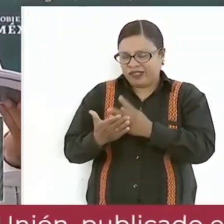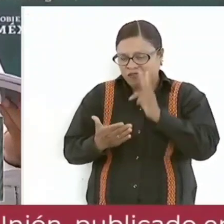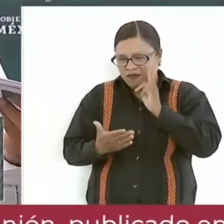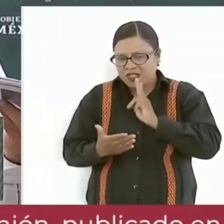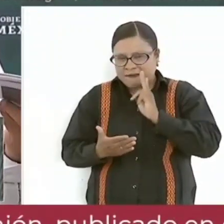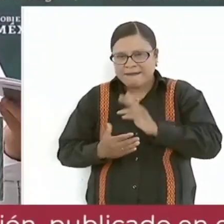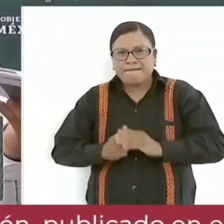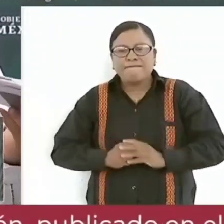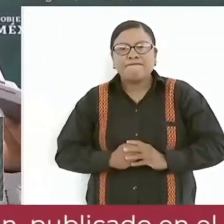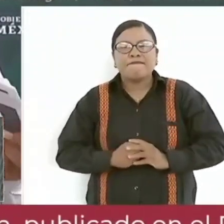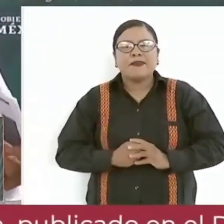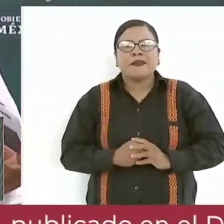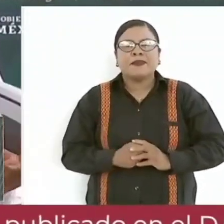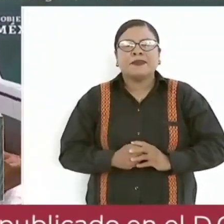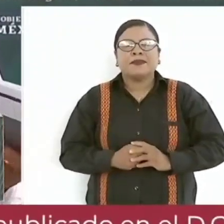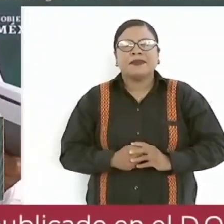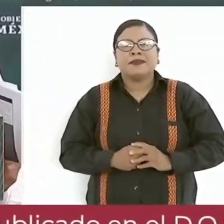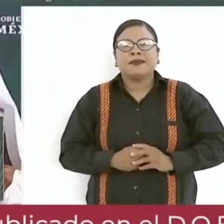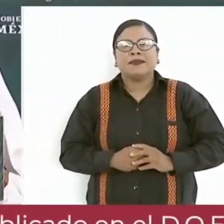que